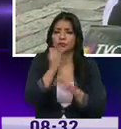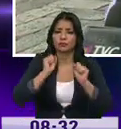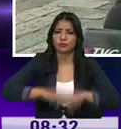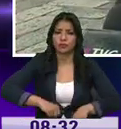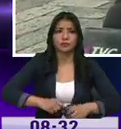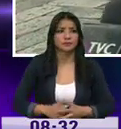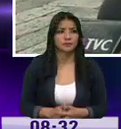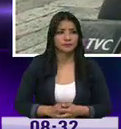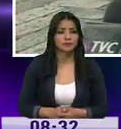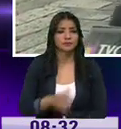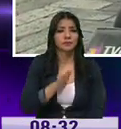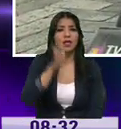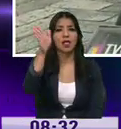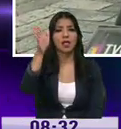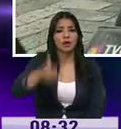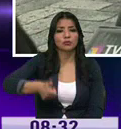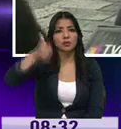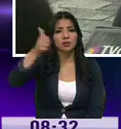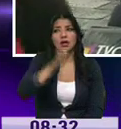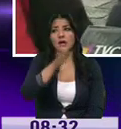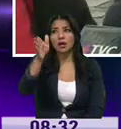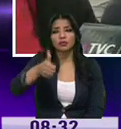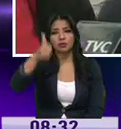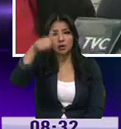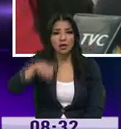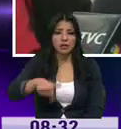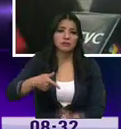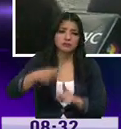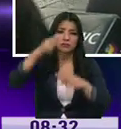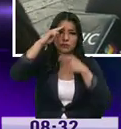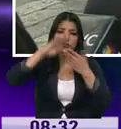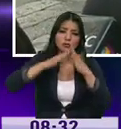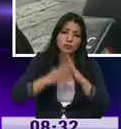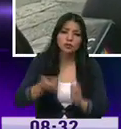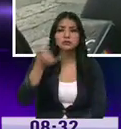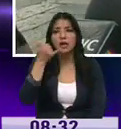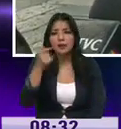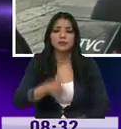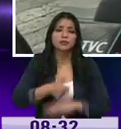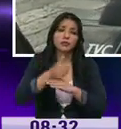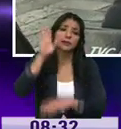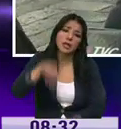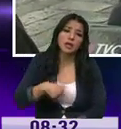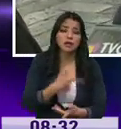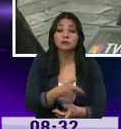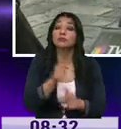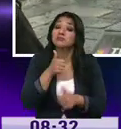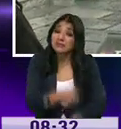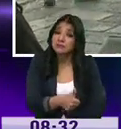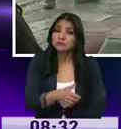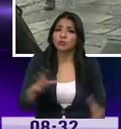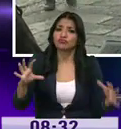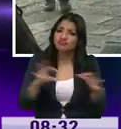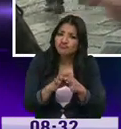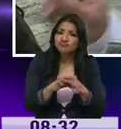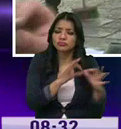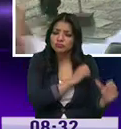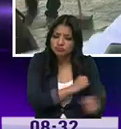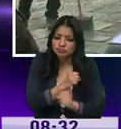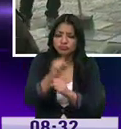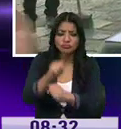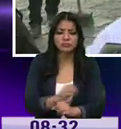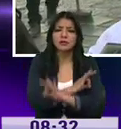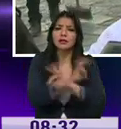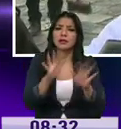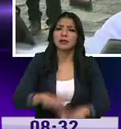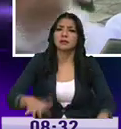estar acudiendo cada día a este, el primer noticiero de la comunidad, o llamando a las autoridades, sino unidos como un solo puño, logrando